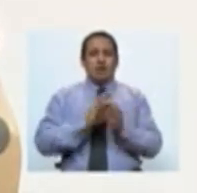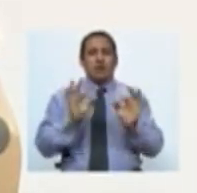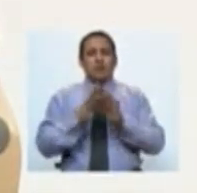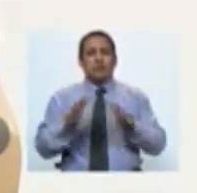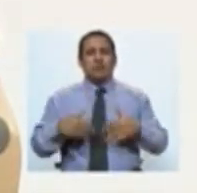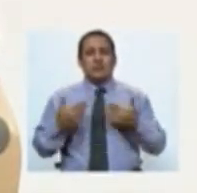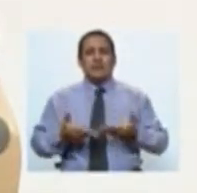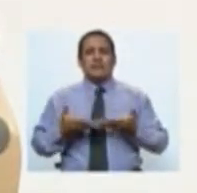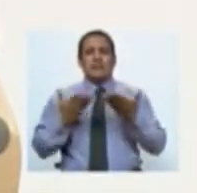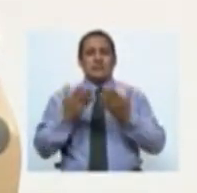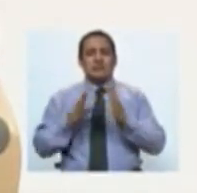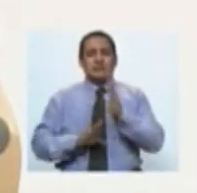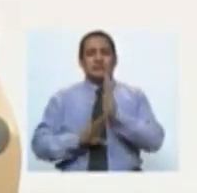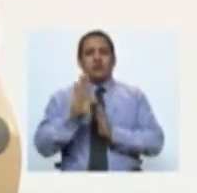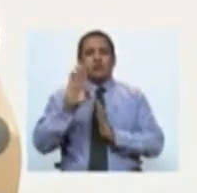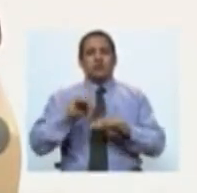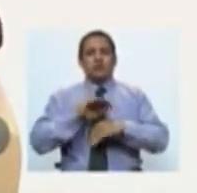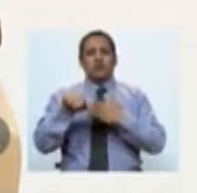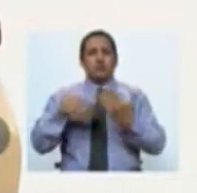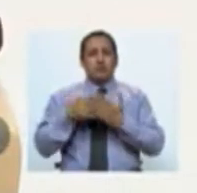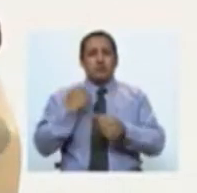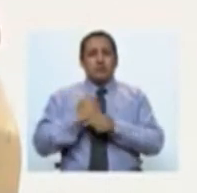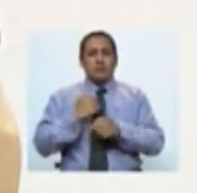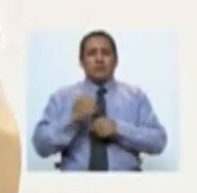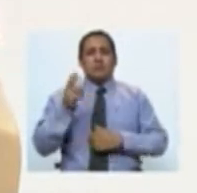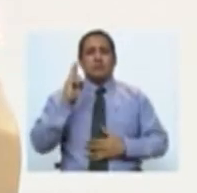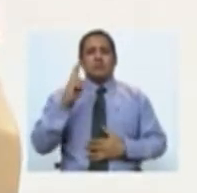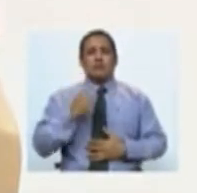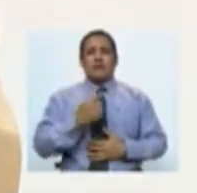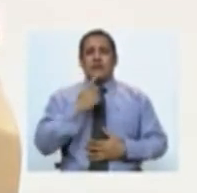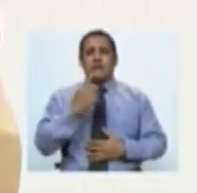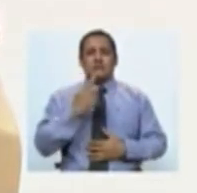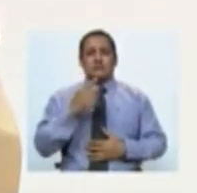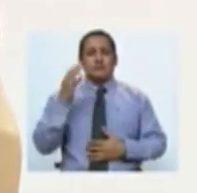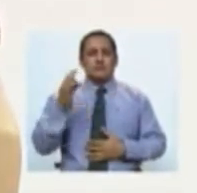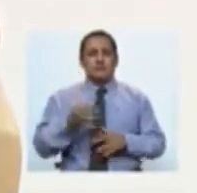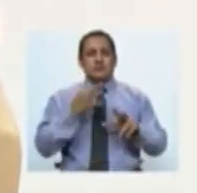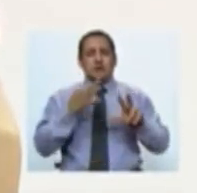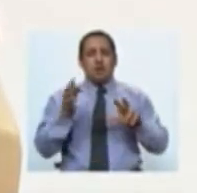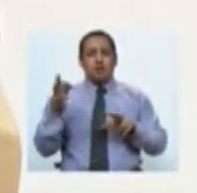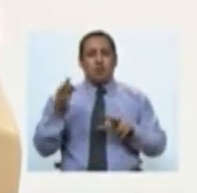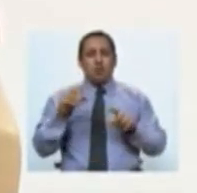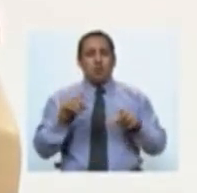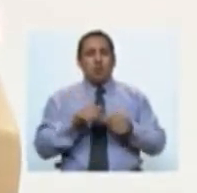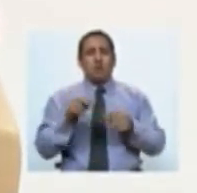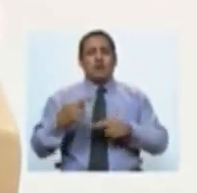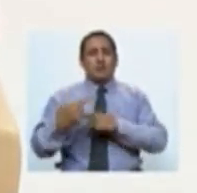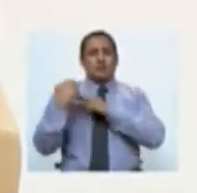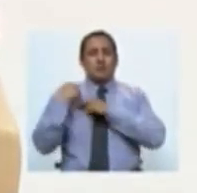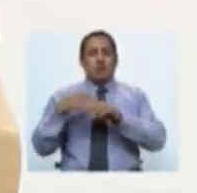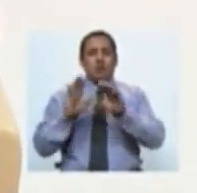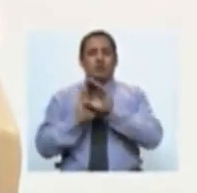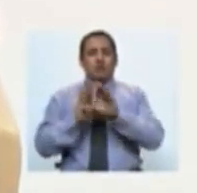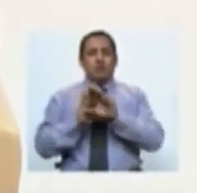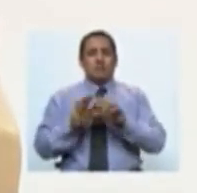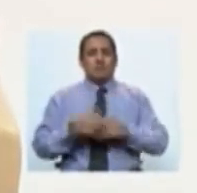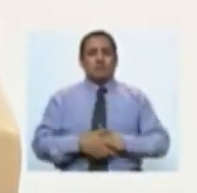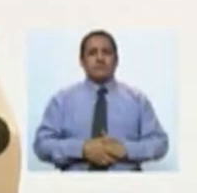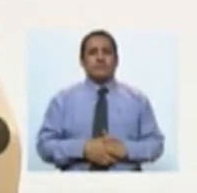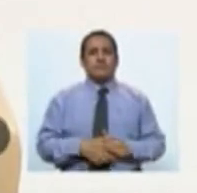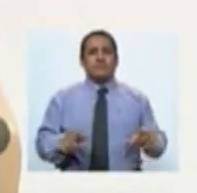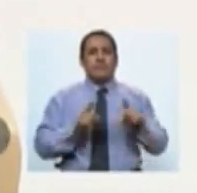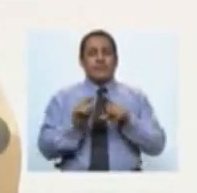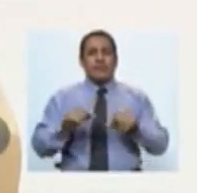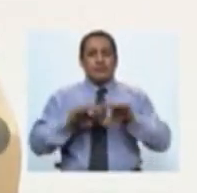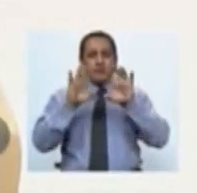parciales que puedan darse en el desarrollo de la actividad docente son o no, y en tanto son obligatorias, son constitucionales o no.